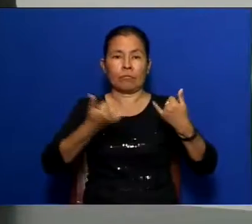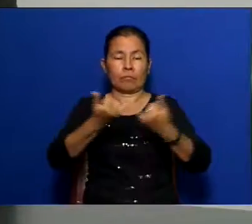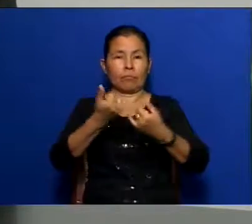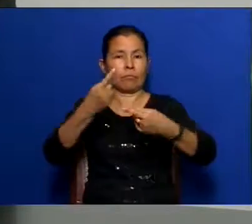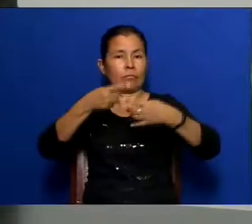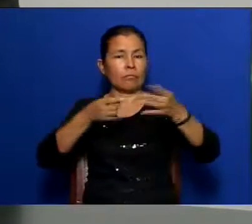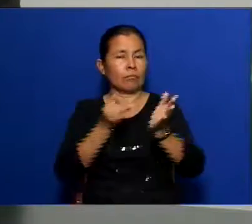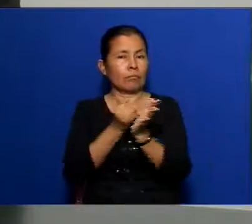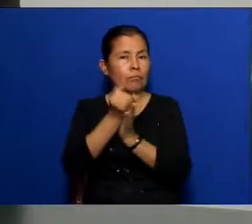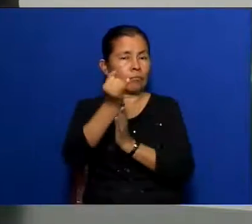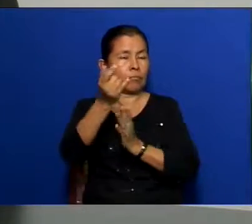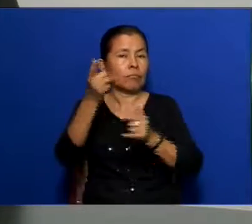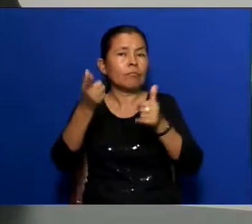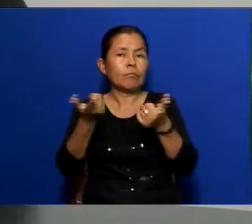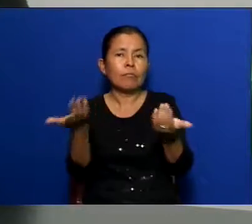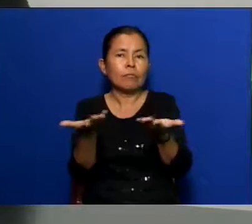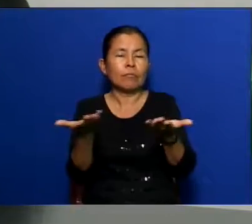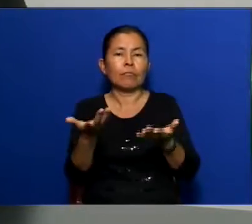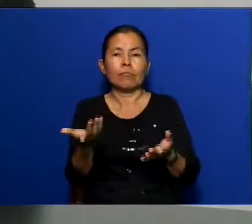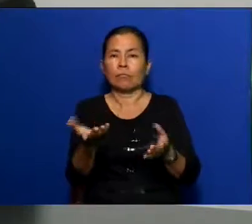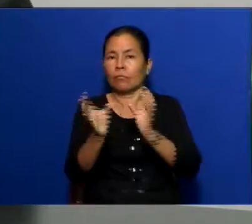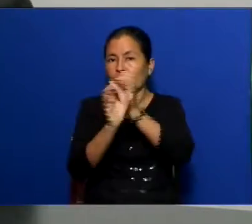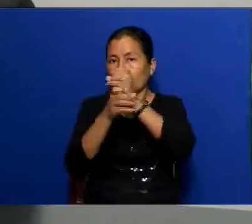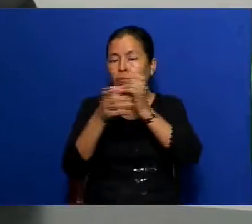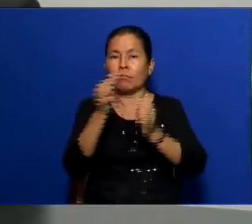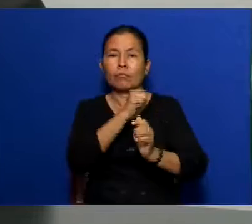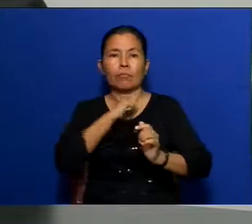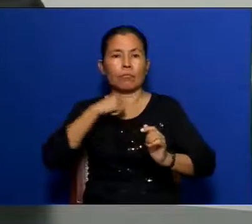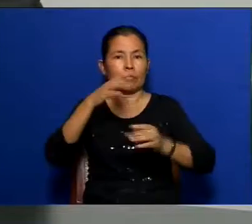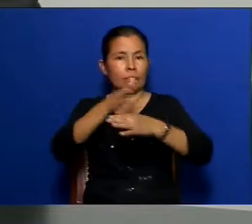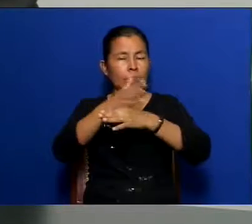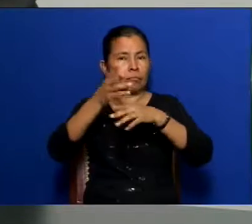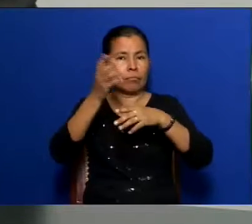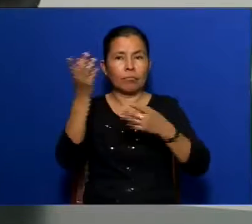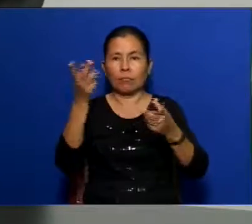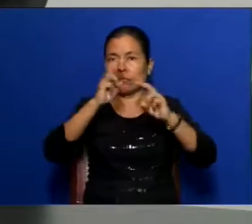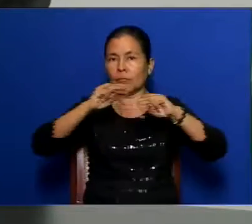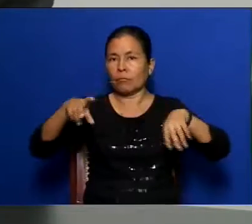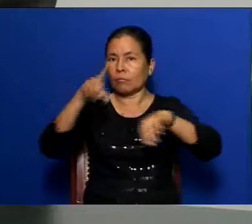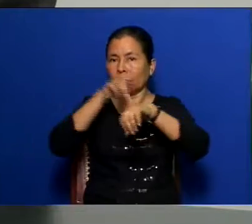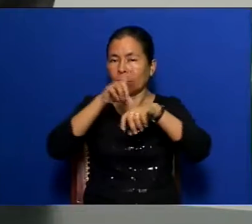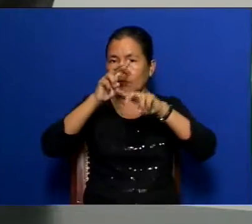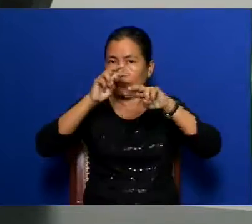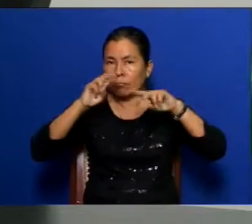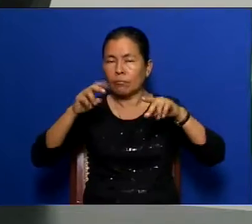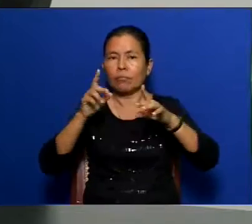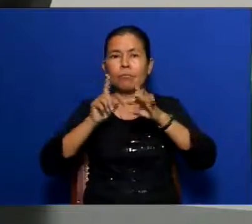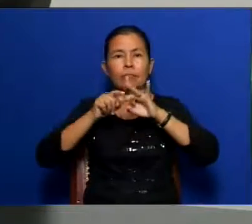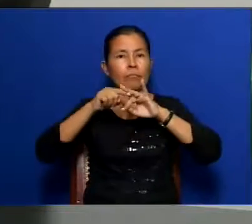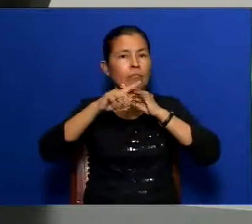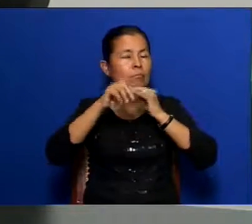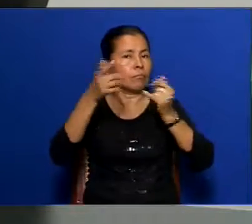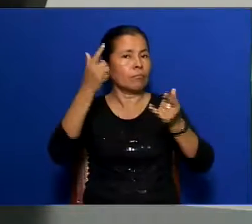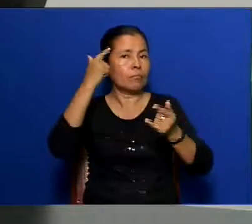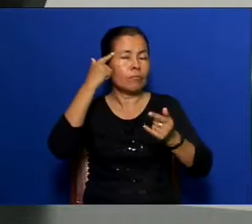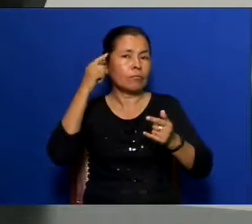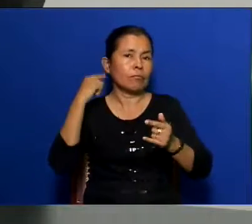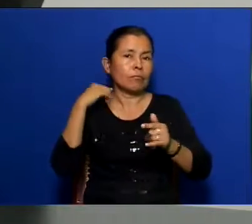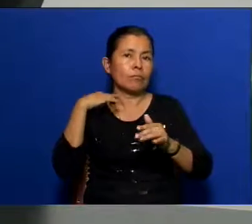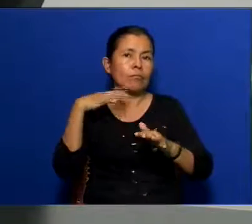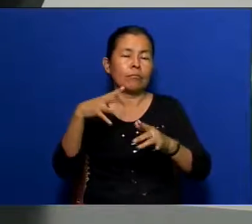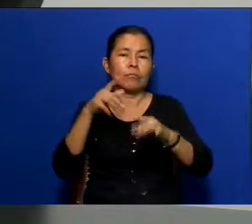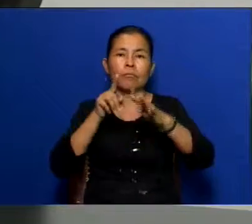estos exámenes médicos en diferentes ámbitos de la medicina y en diferentes ámbitos también de la psiquiatría, de